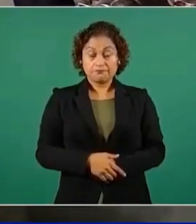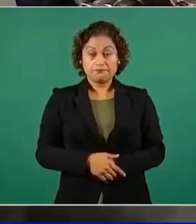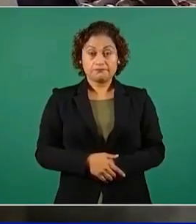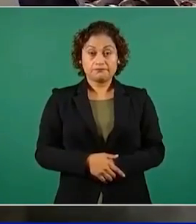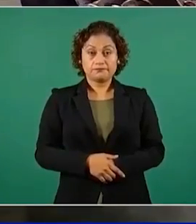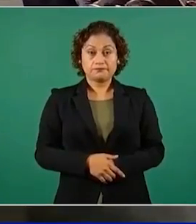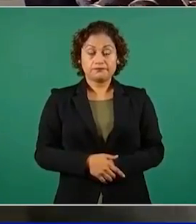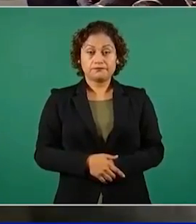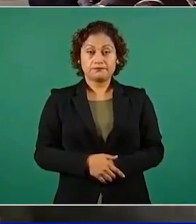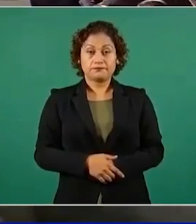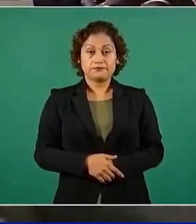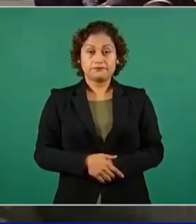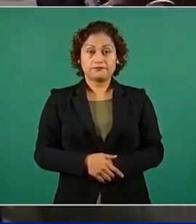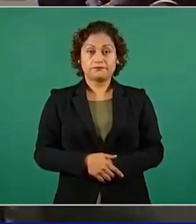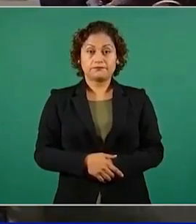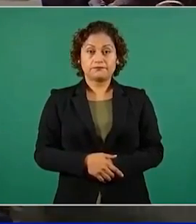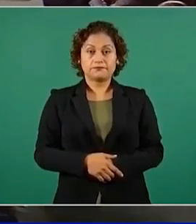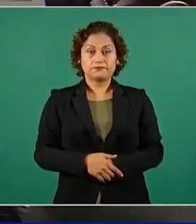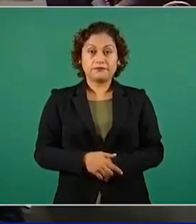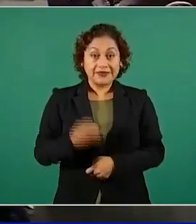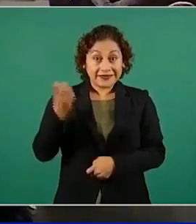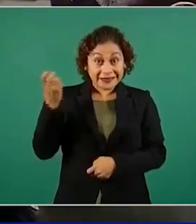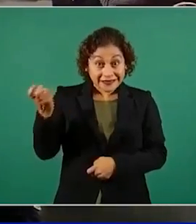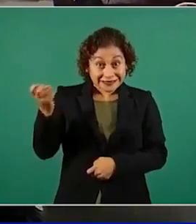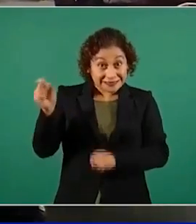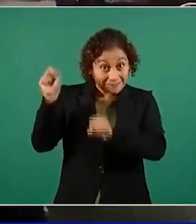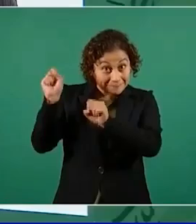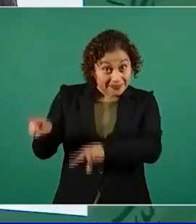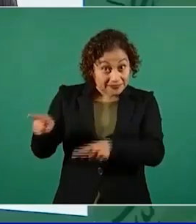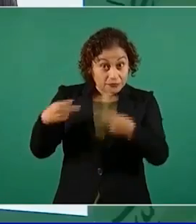que ahora presidente del Tribunal